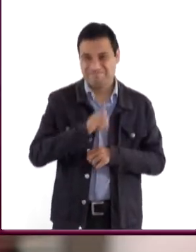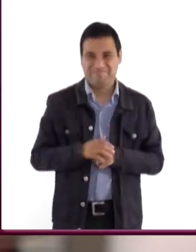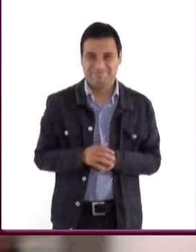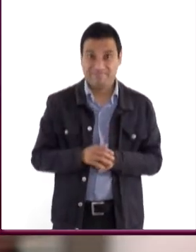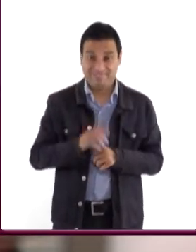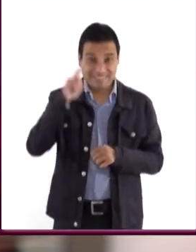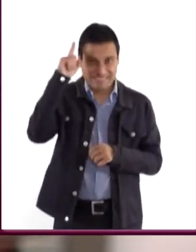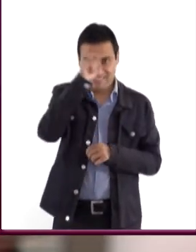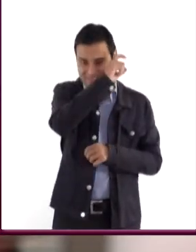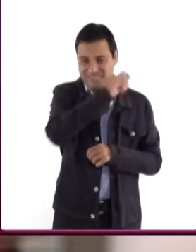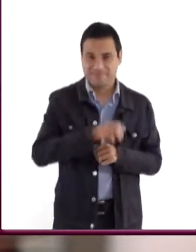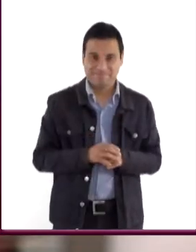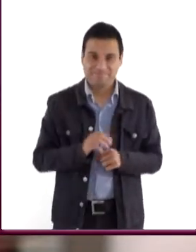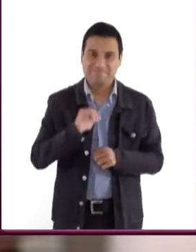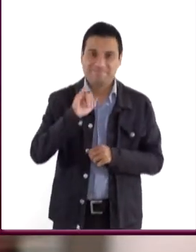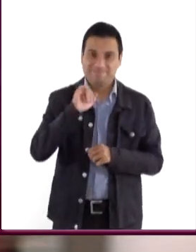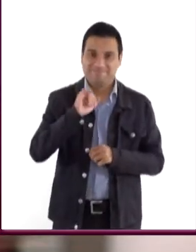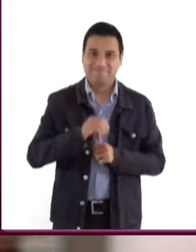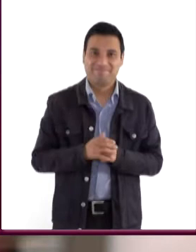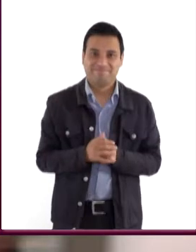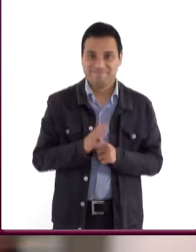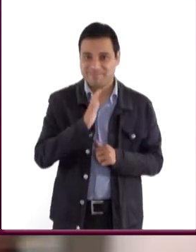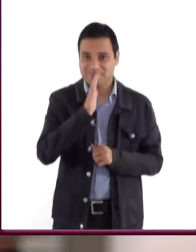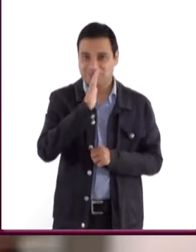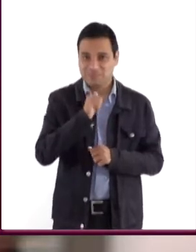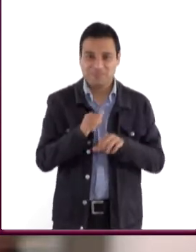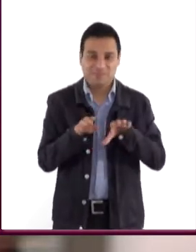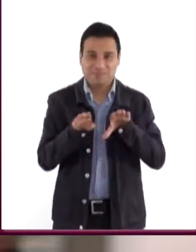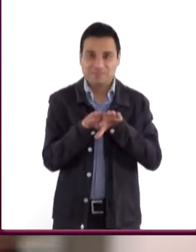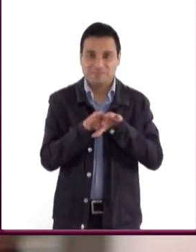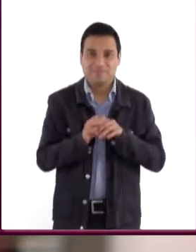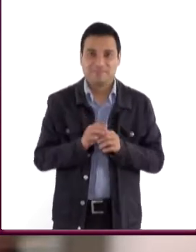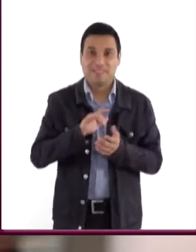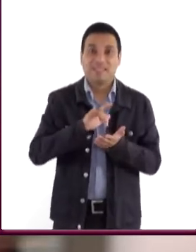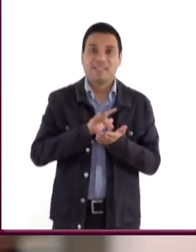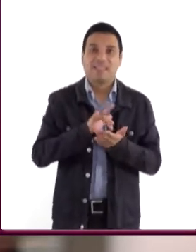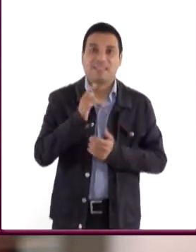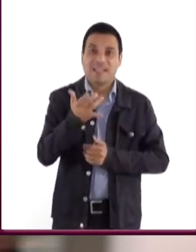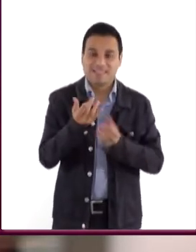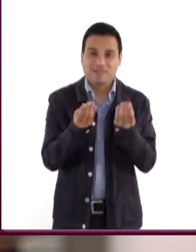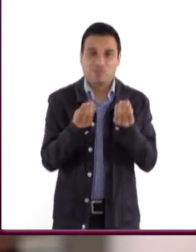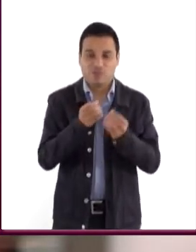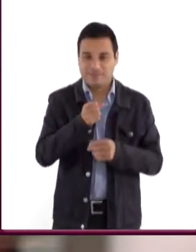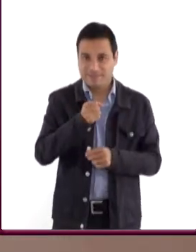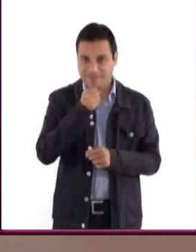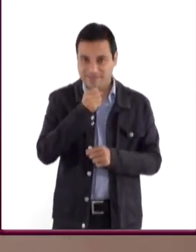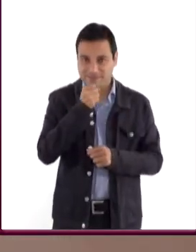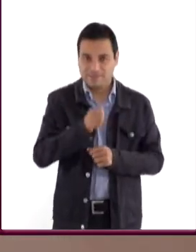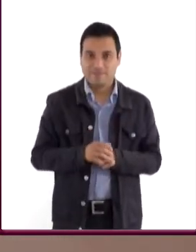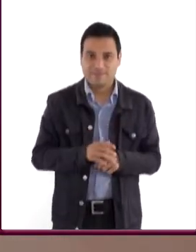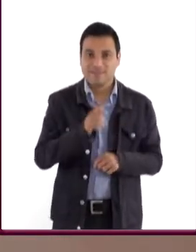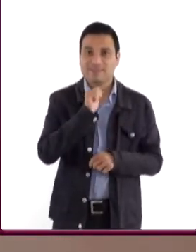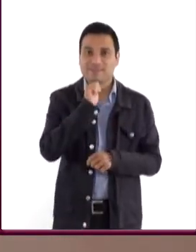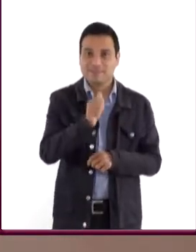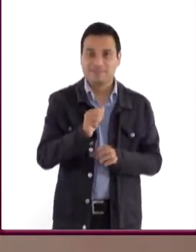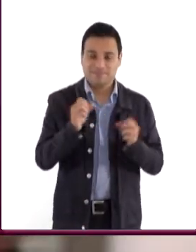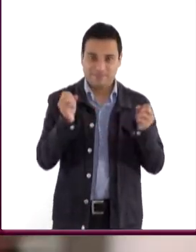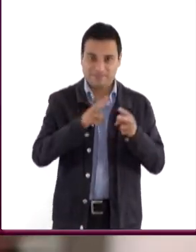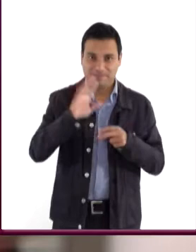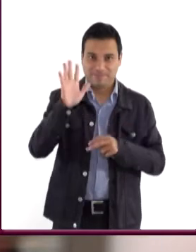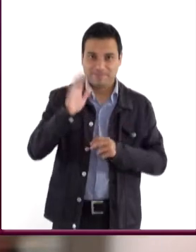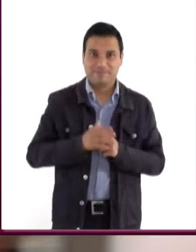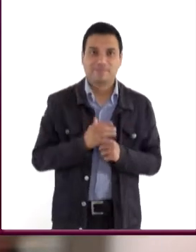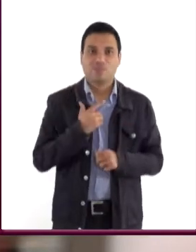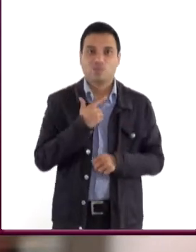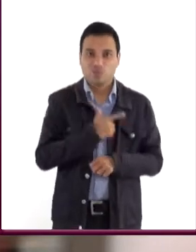Es bastante complicado, la verdad. Sí, yo también lo he intentado y no, definitivamente no. Pues muchas gracias, Eder, por esta entrevista. De nada, que estés muy bien. Es